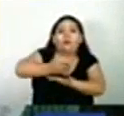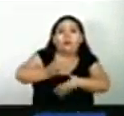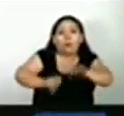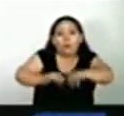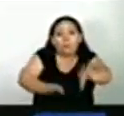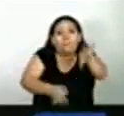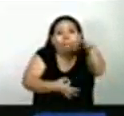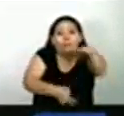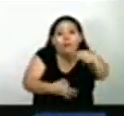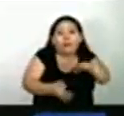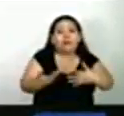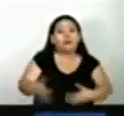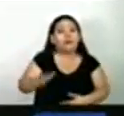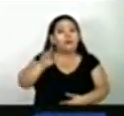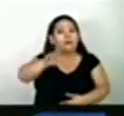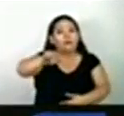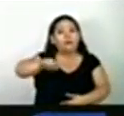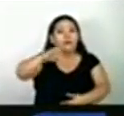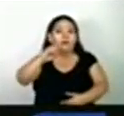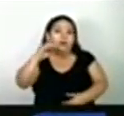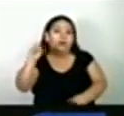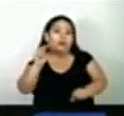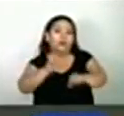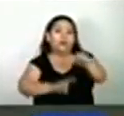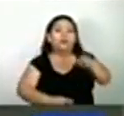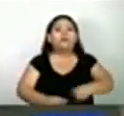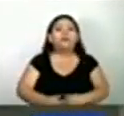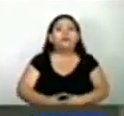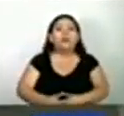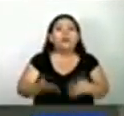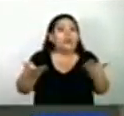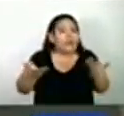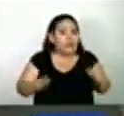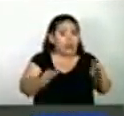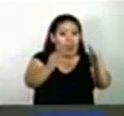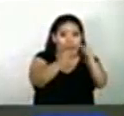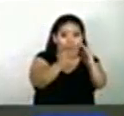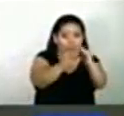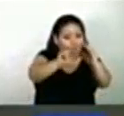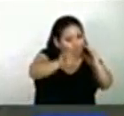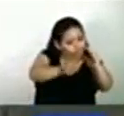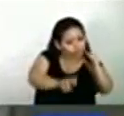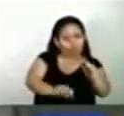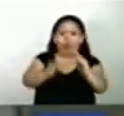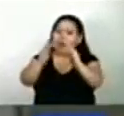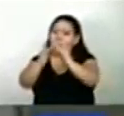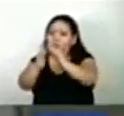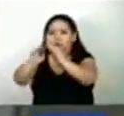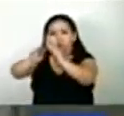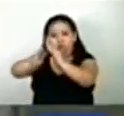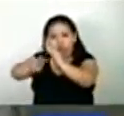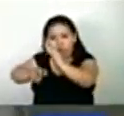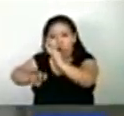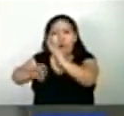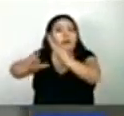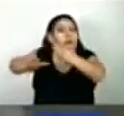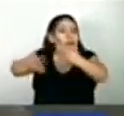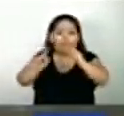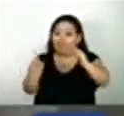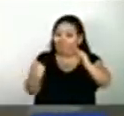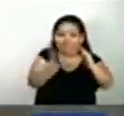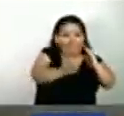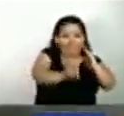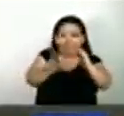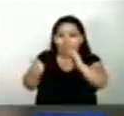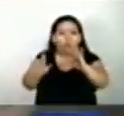documentos y más de $3000 en efectivo como resultado de esto allanamientos se ha logrado la captura de dos personas